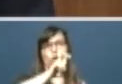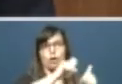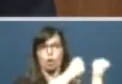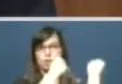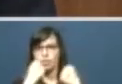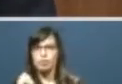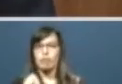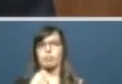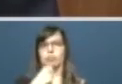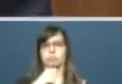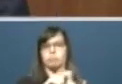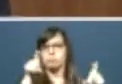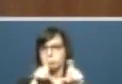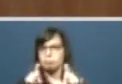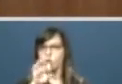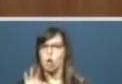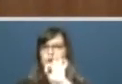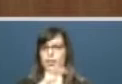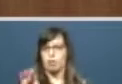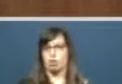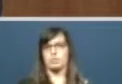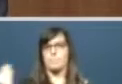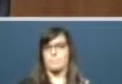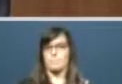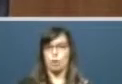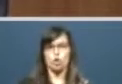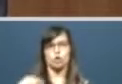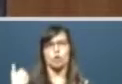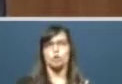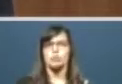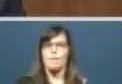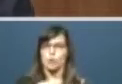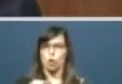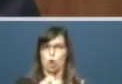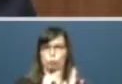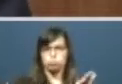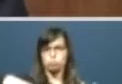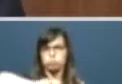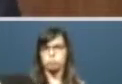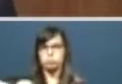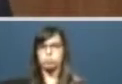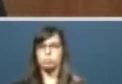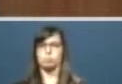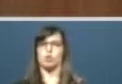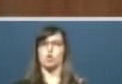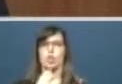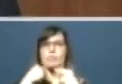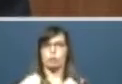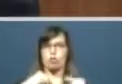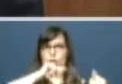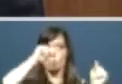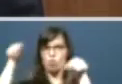a este fin hemos firmado ya protocolos con todas las diputaciones de la comunidad en una línea que culminará con la creación